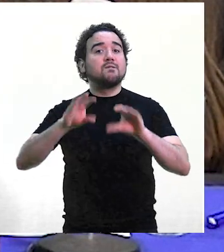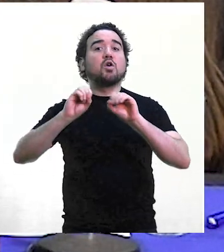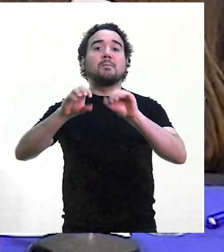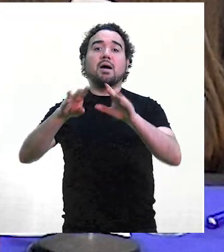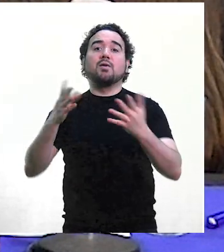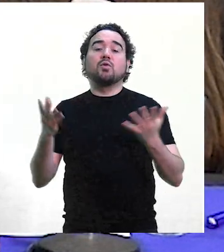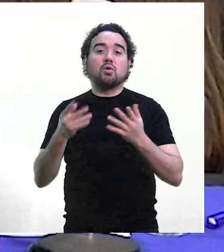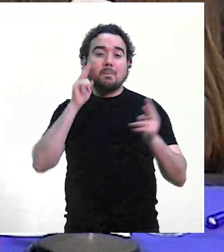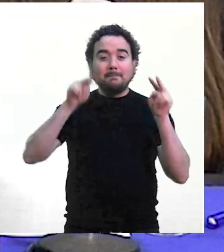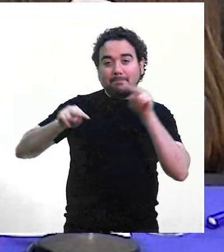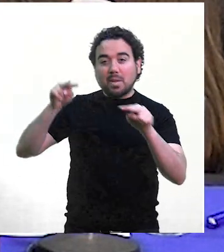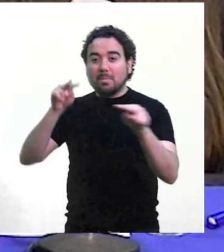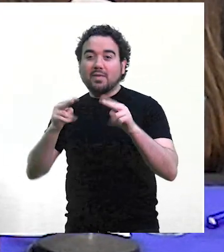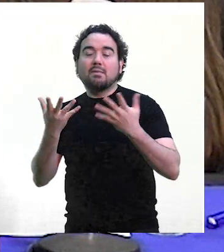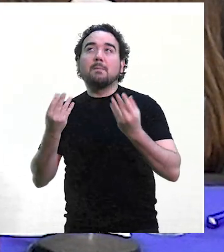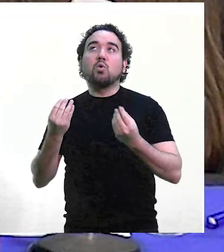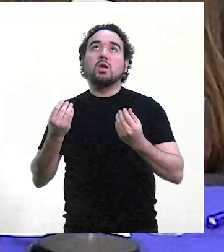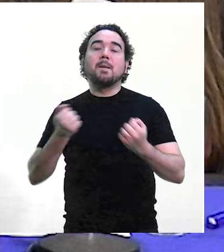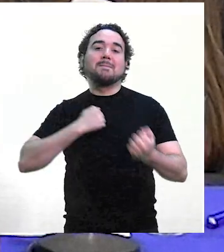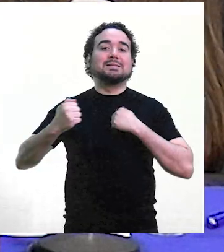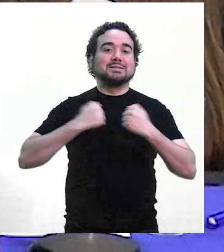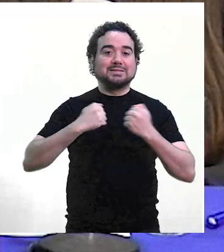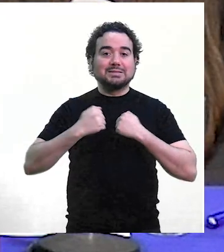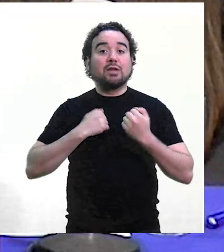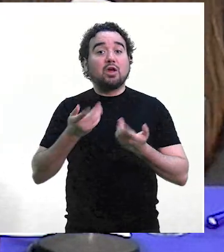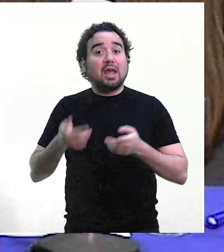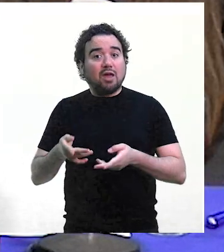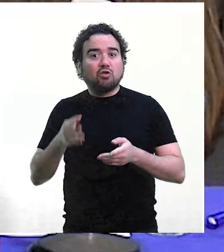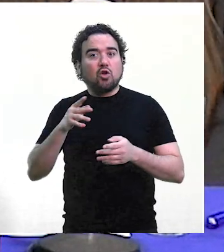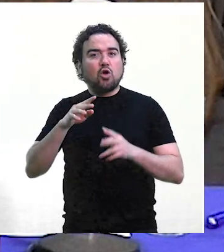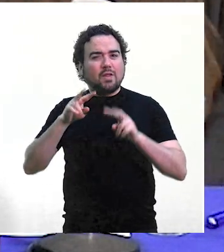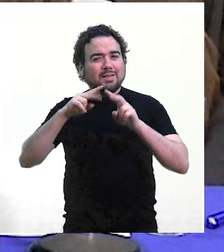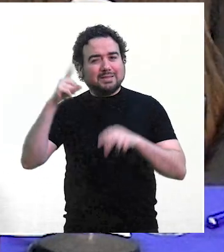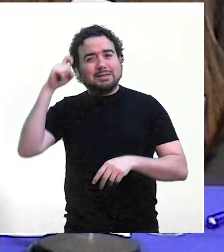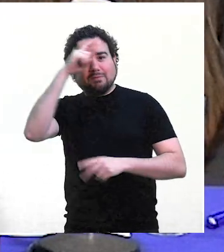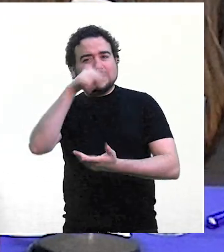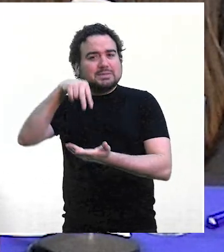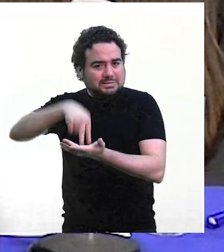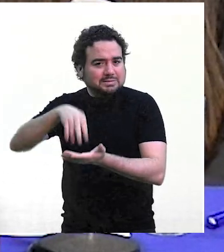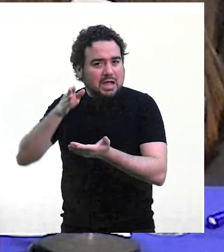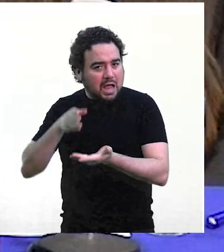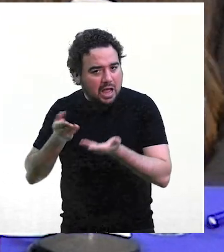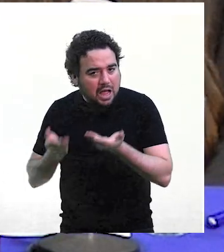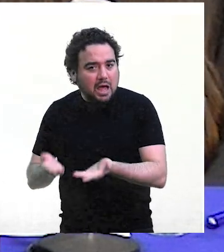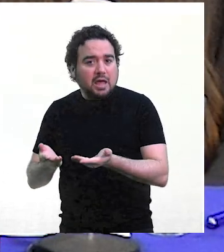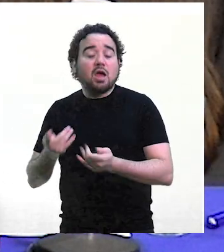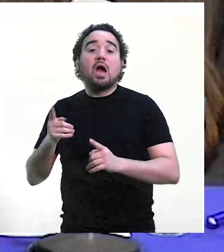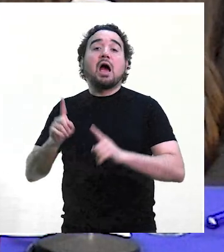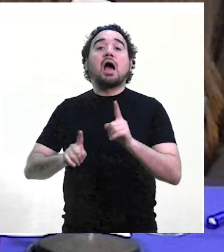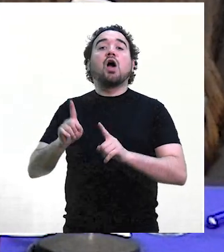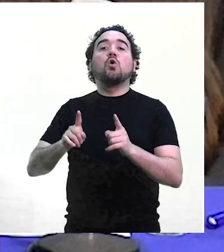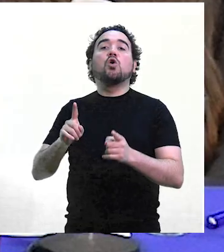nos sigue formando con una perspectiva bastante machista. Sí. Entonces nos cuesta mantenernos allí, y además cuando ya